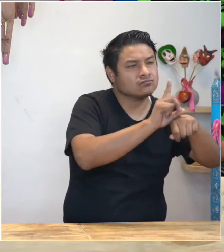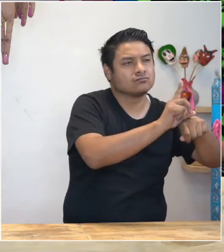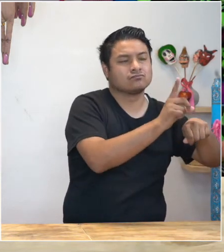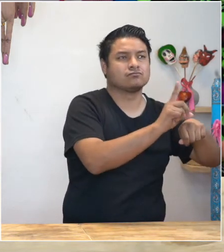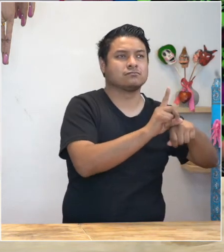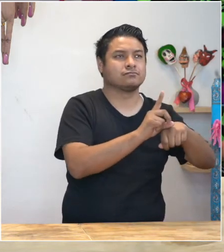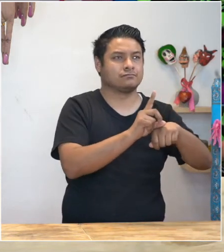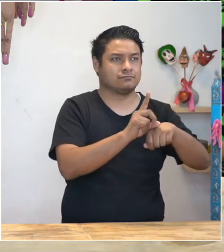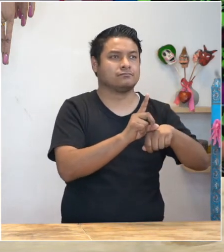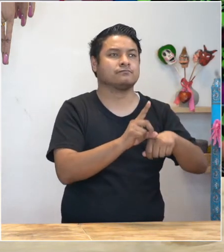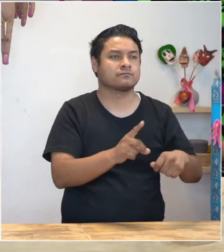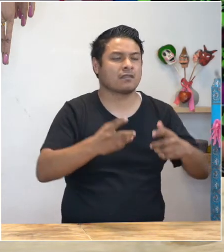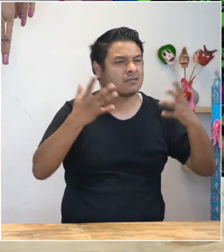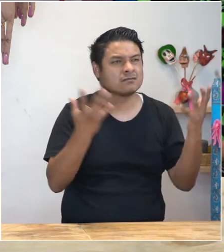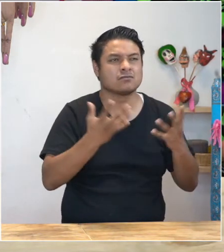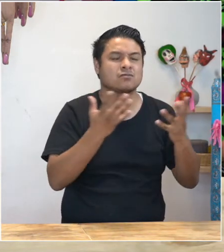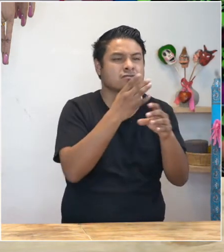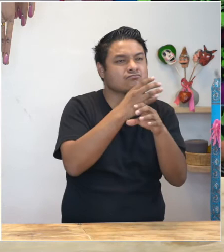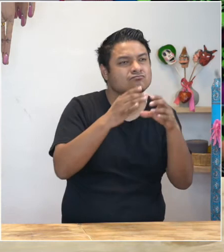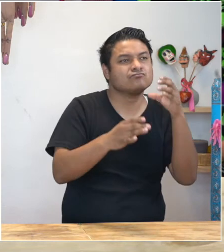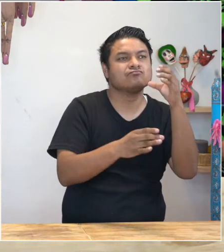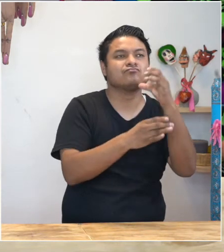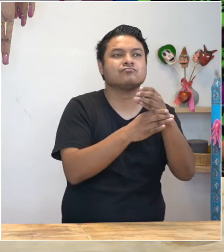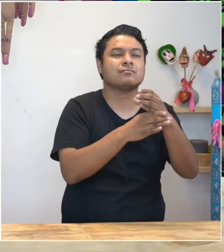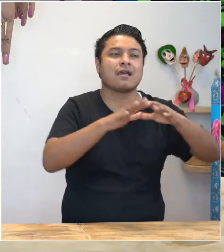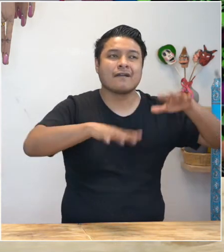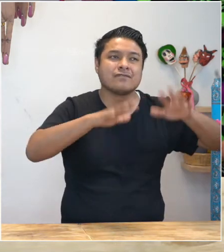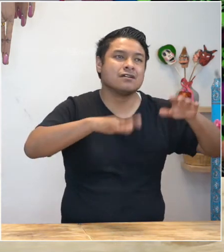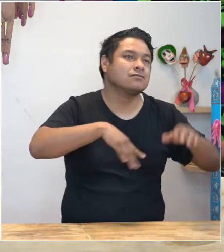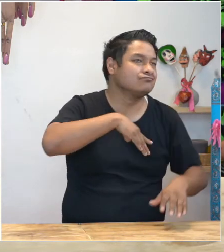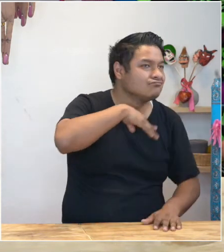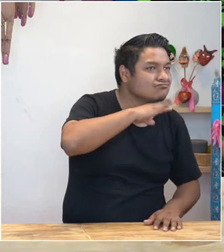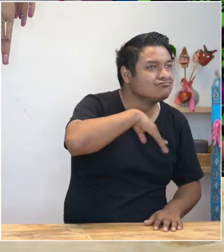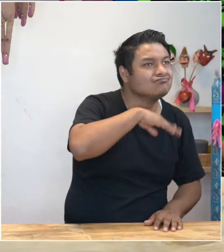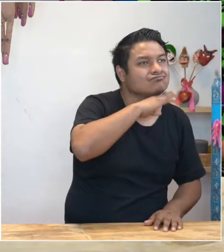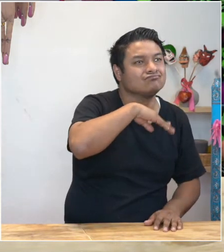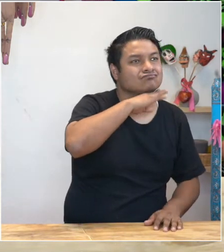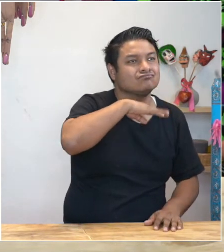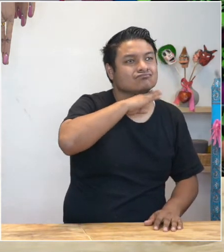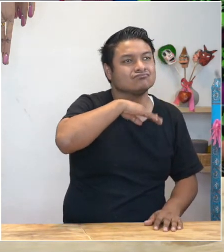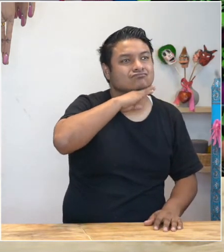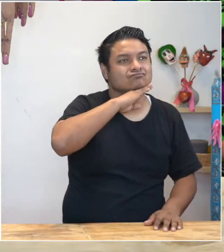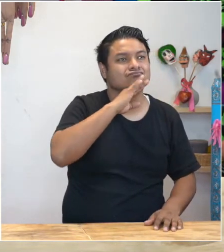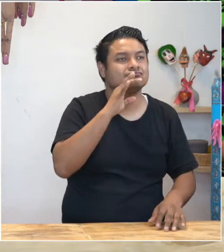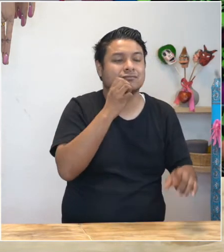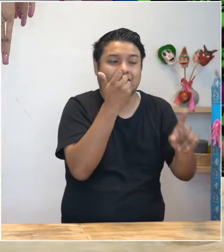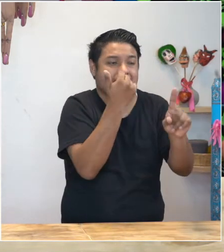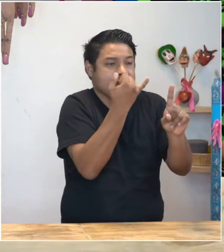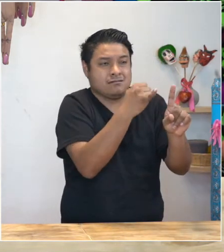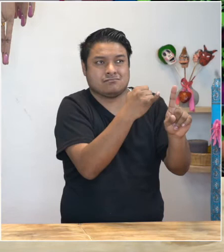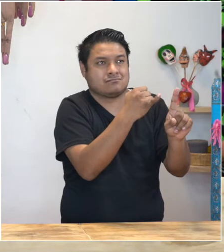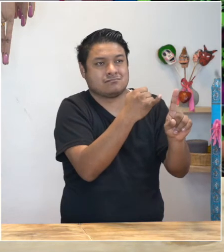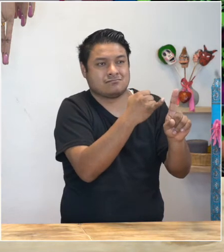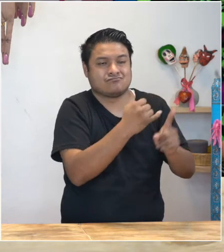sí que con todas sus letras, a alguien más, ¿no? ¿Cómo podemos reconocerlo? De formas tan sencillas